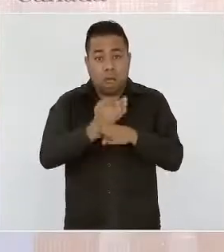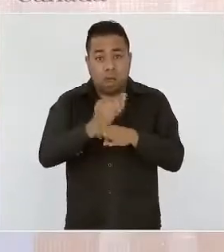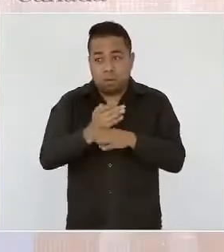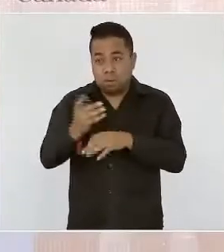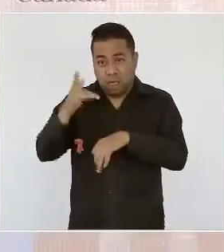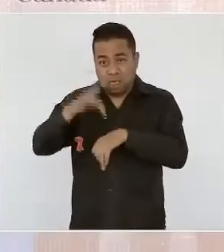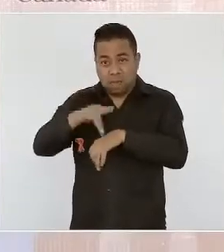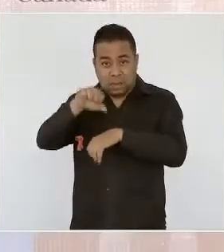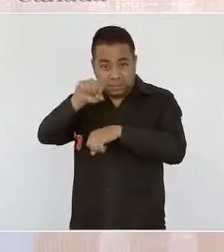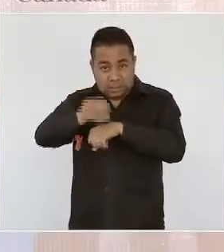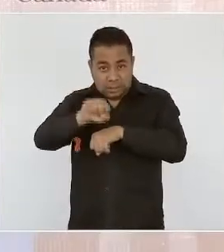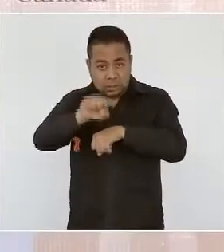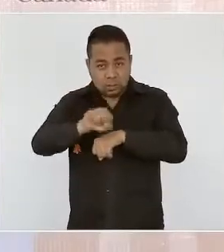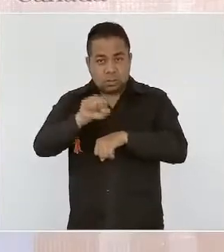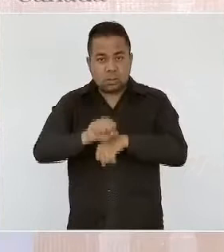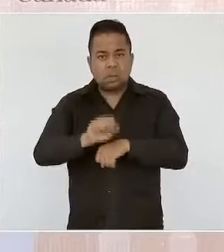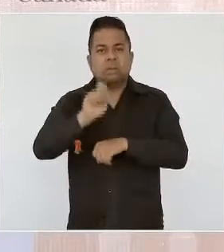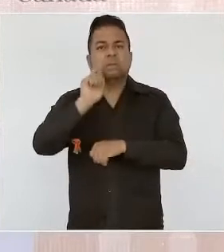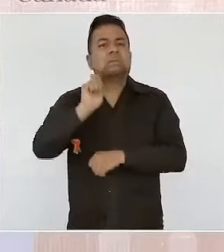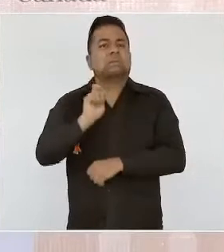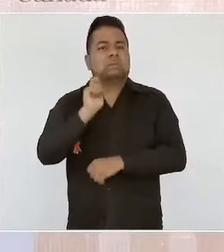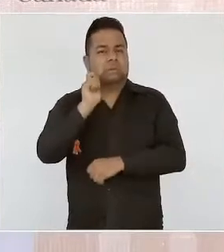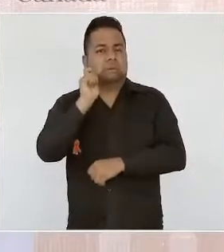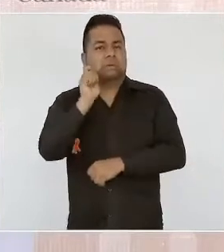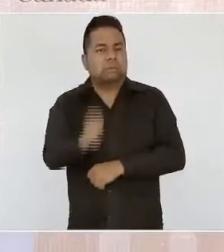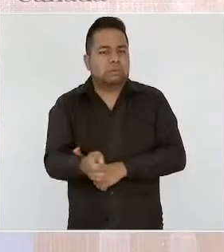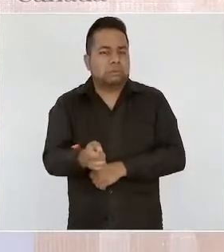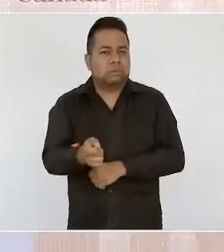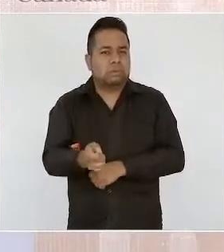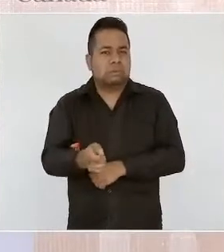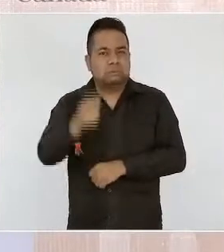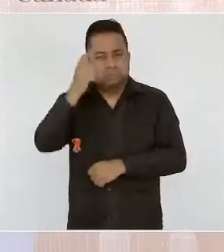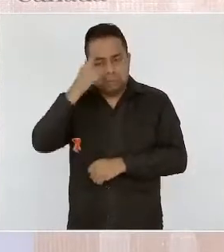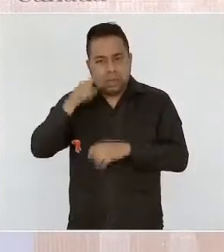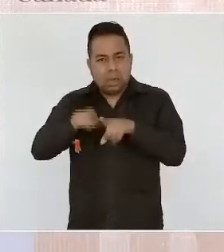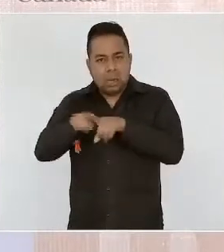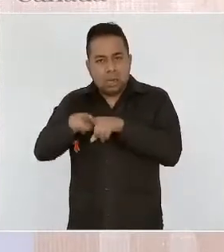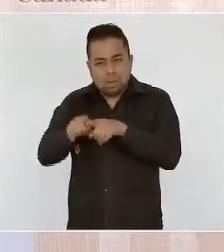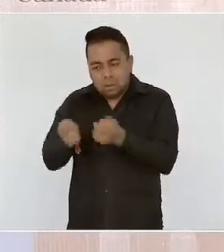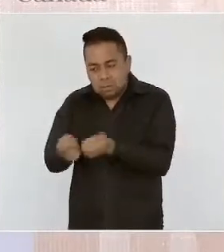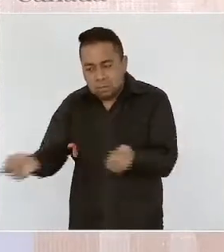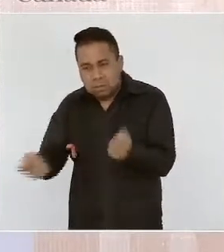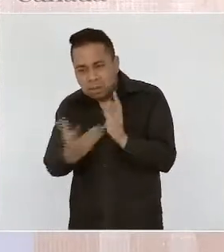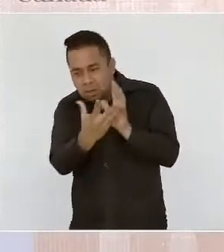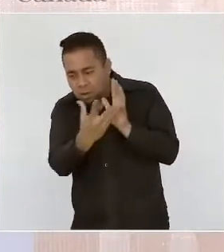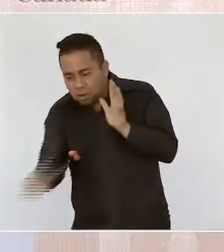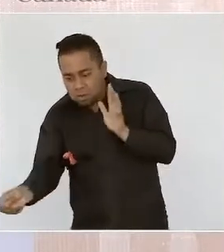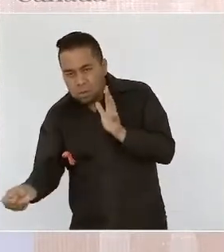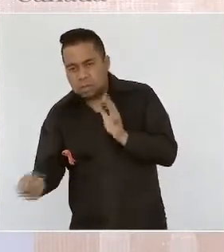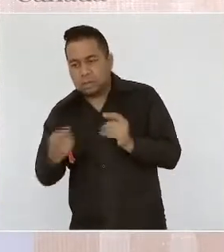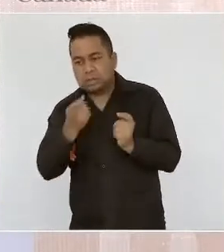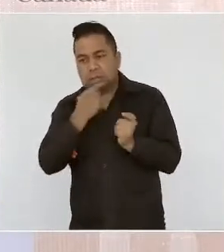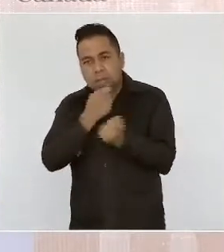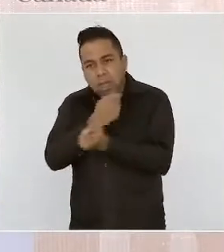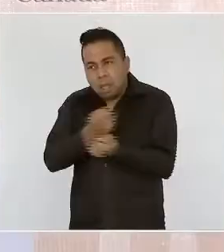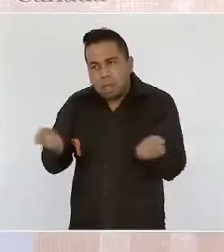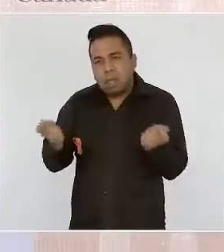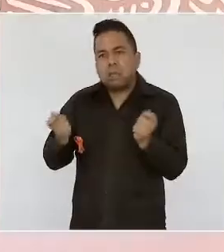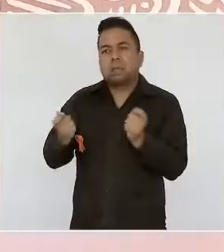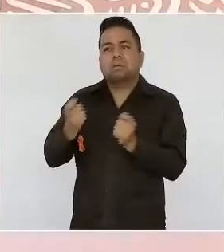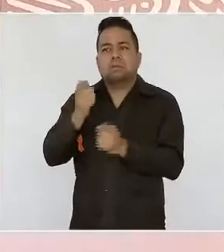secundaria, son objeto de imitación para sus hermanos pequeños, para niños que están